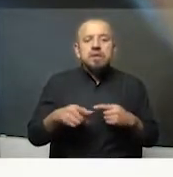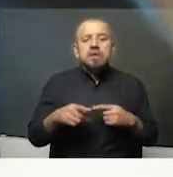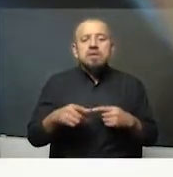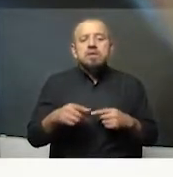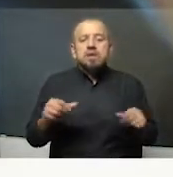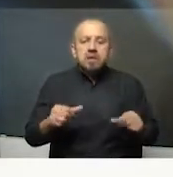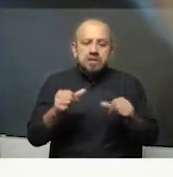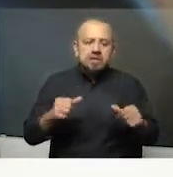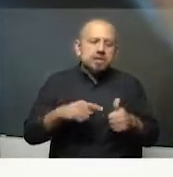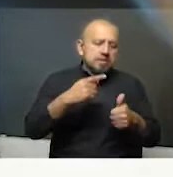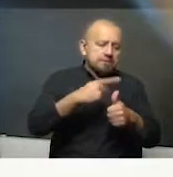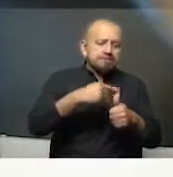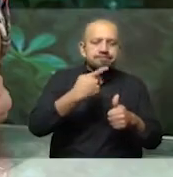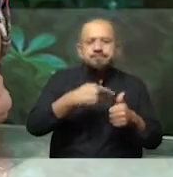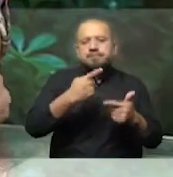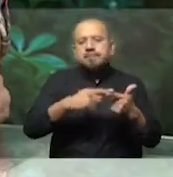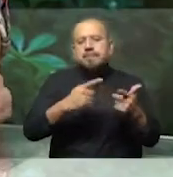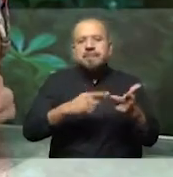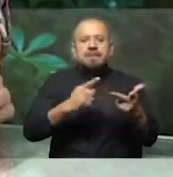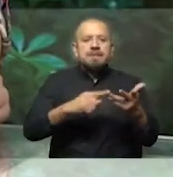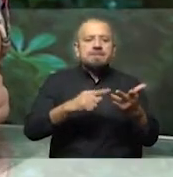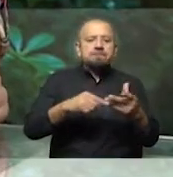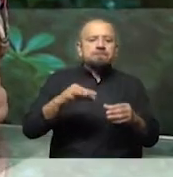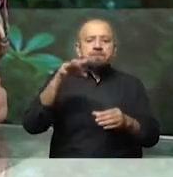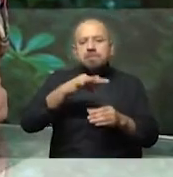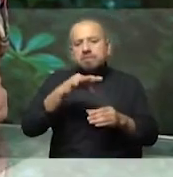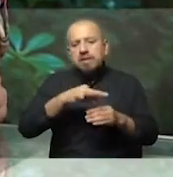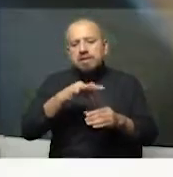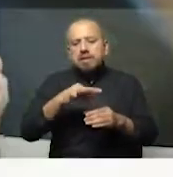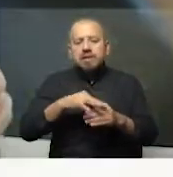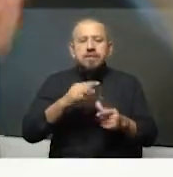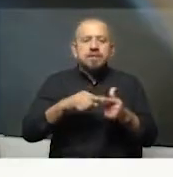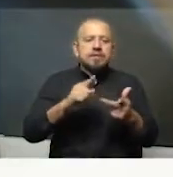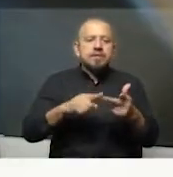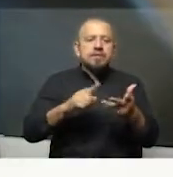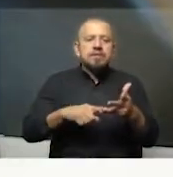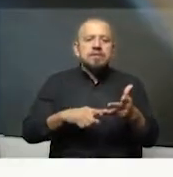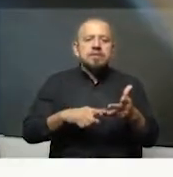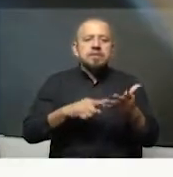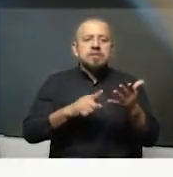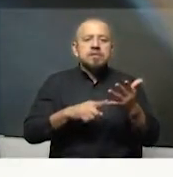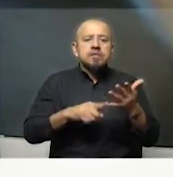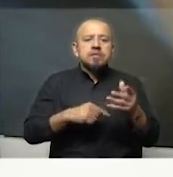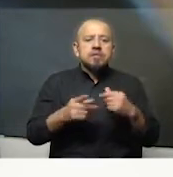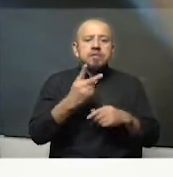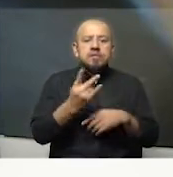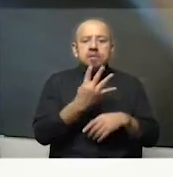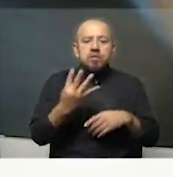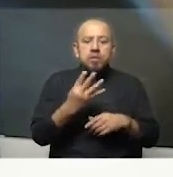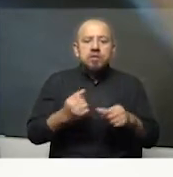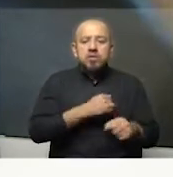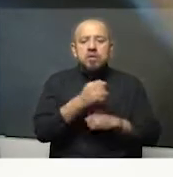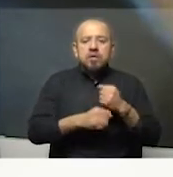hacerle corre a love le daba el total magnesiano graviola qué sé yo mi padre vivió 24 años